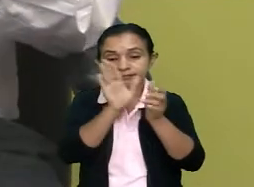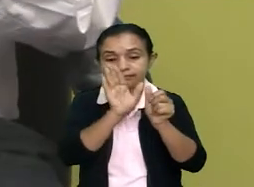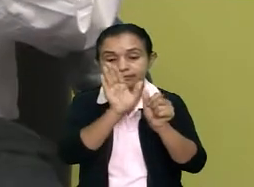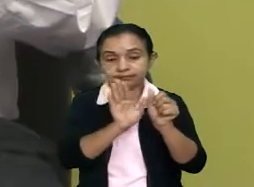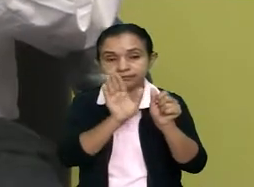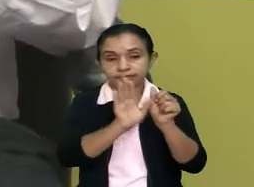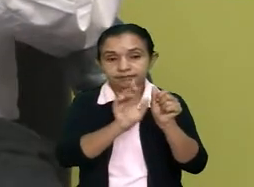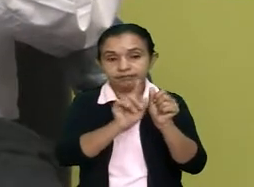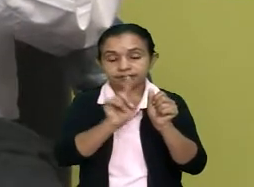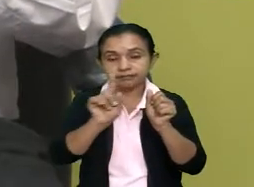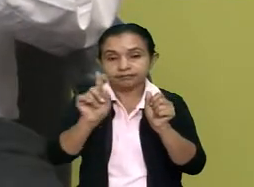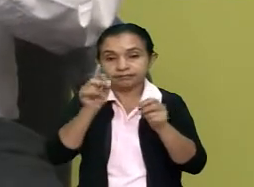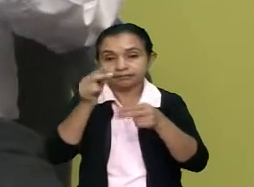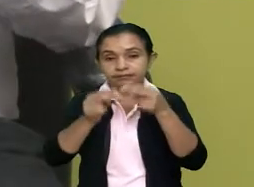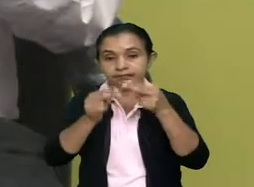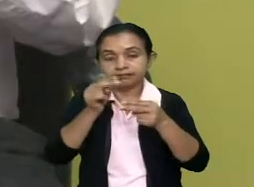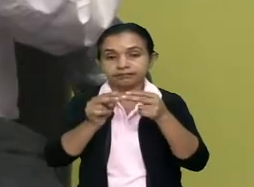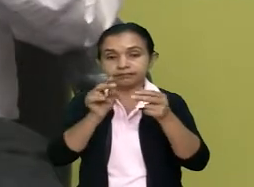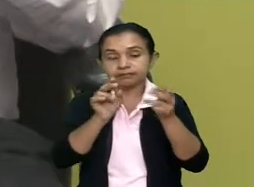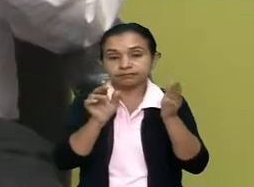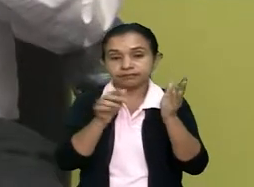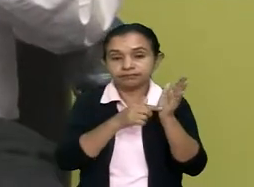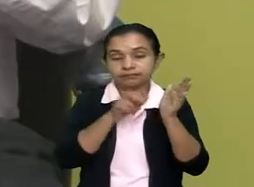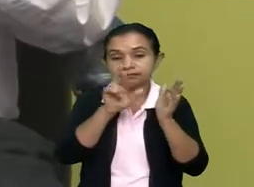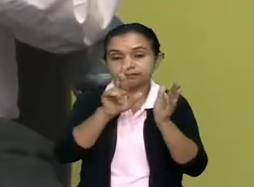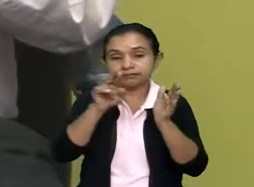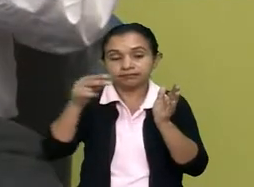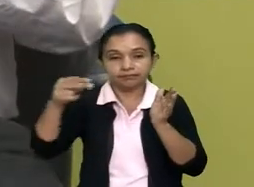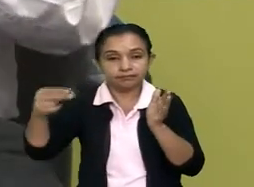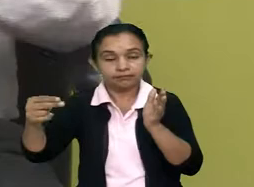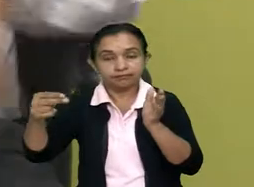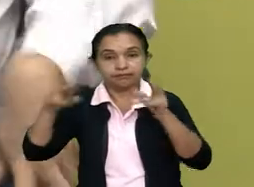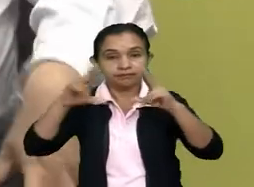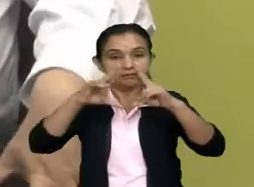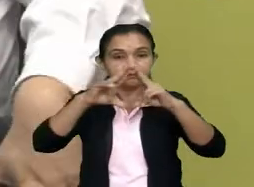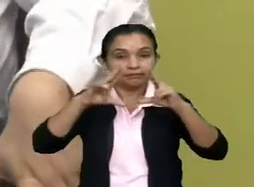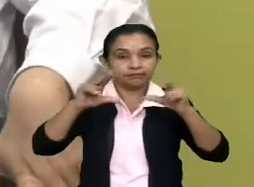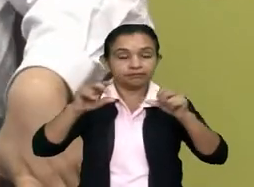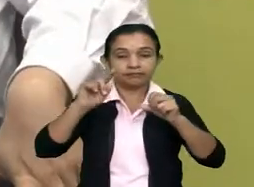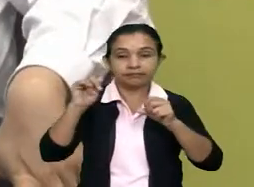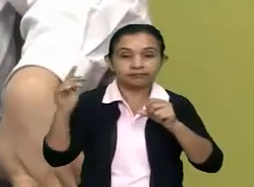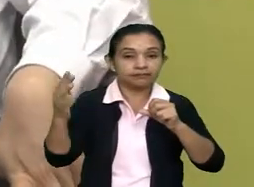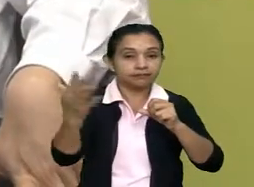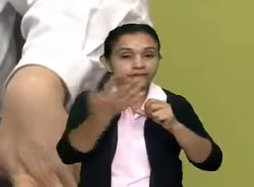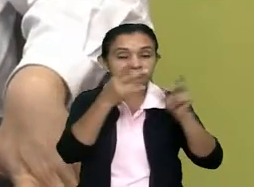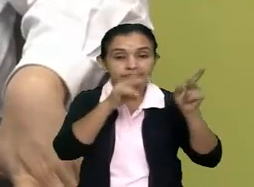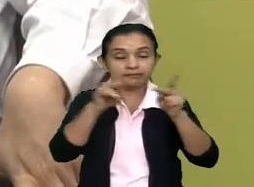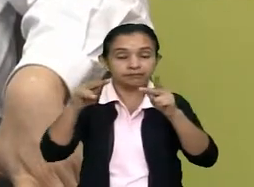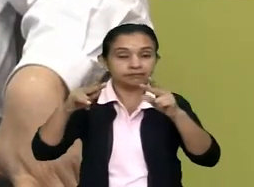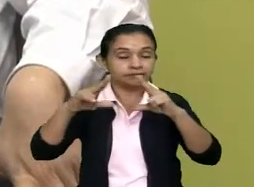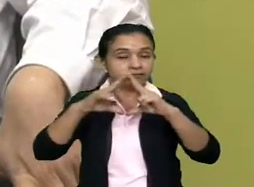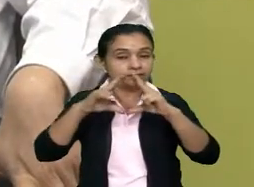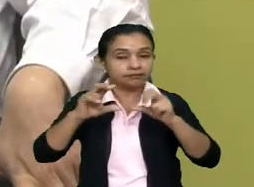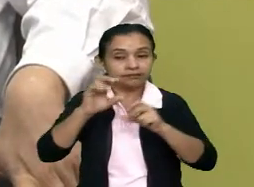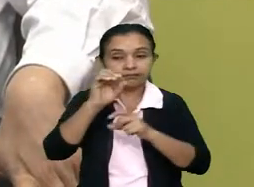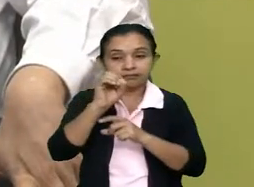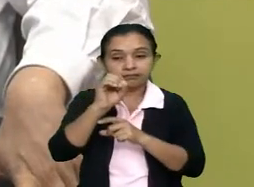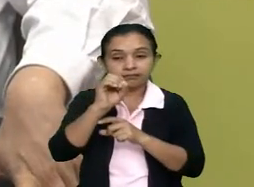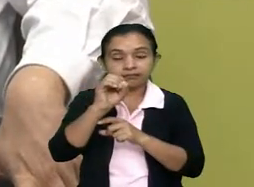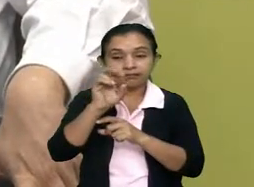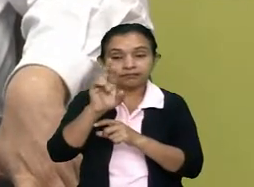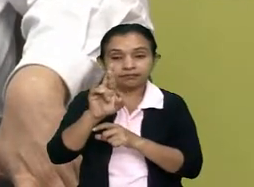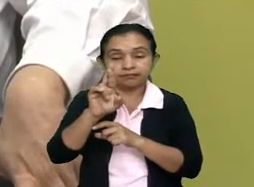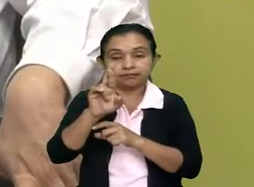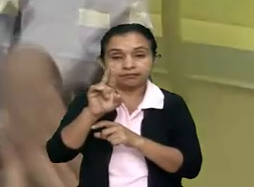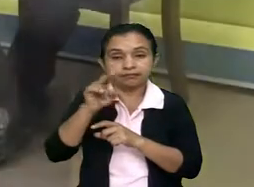de la geología va también el tipo de ratchet en nicaragua pues la mayoría de las personas son el hecho positivo